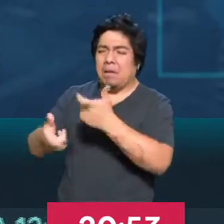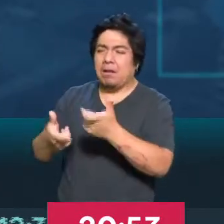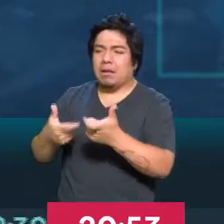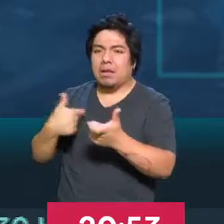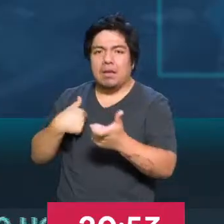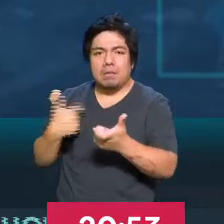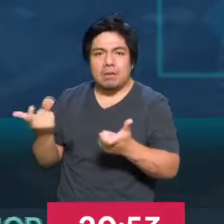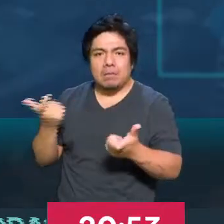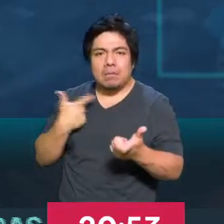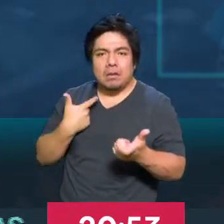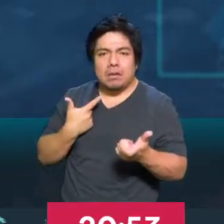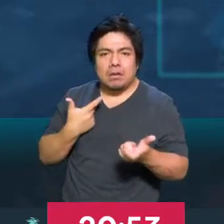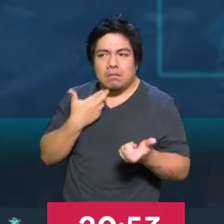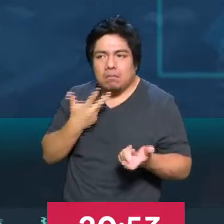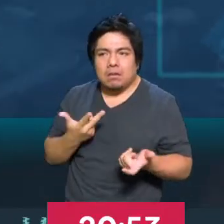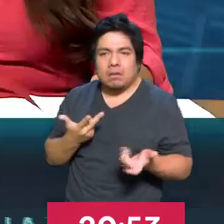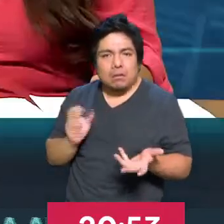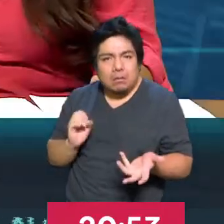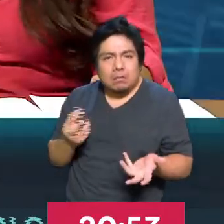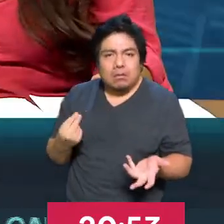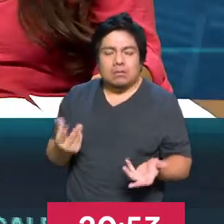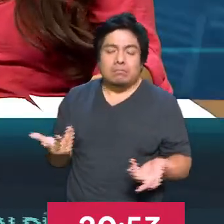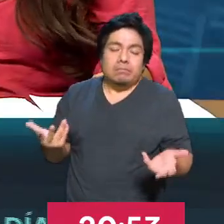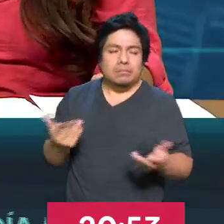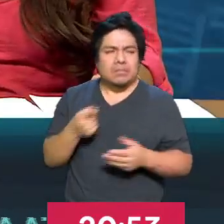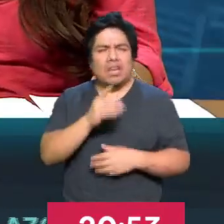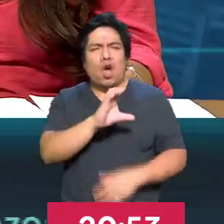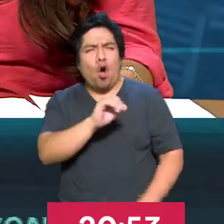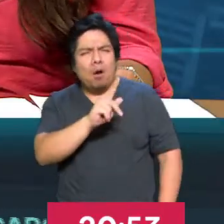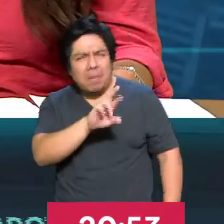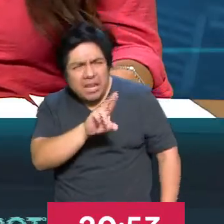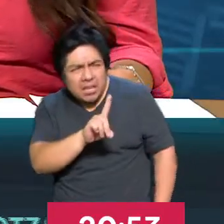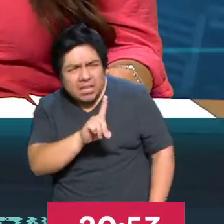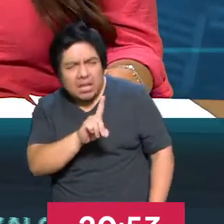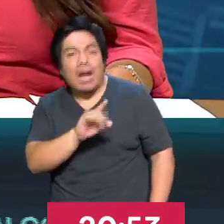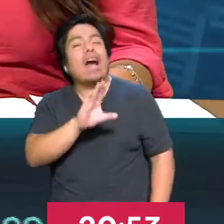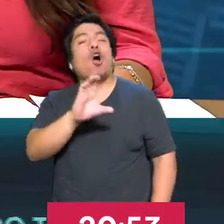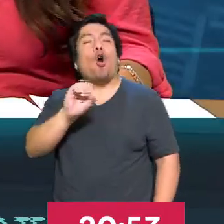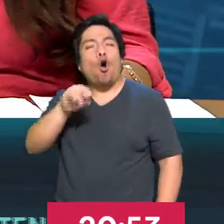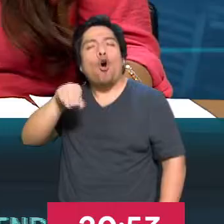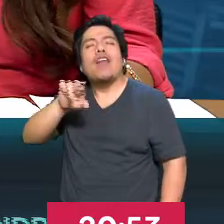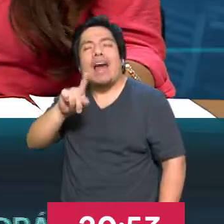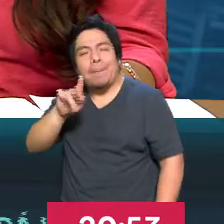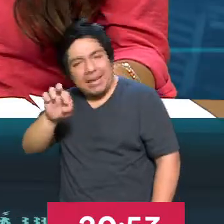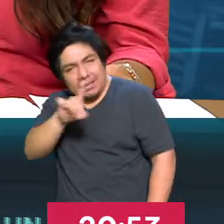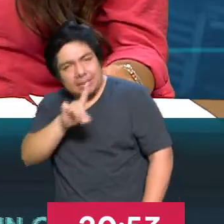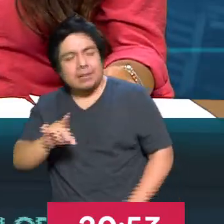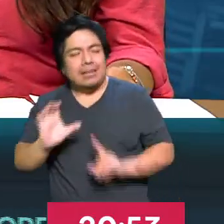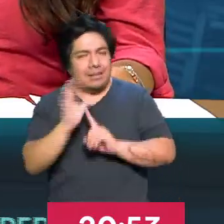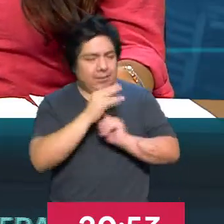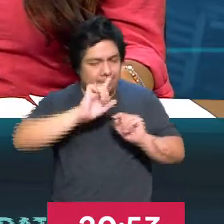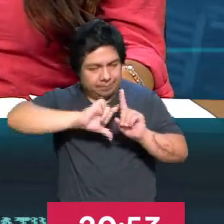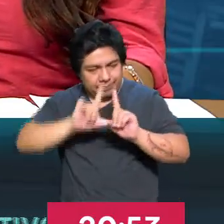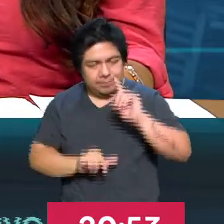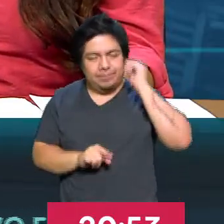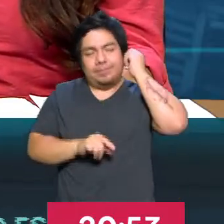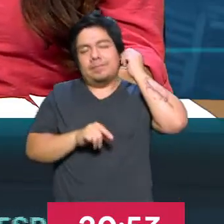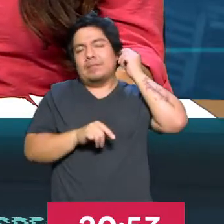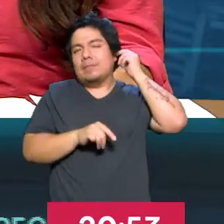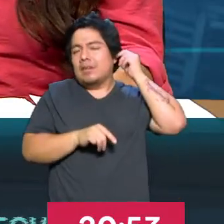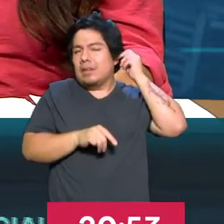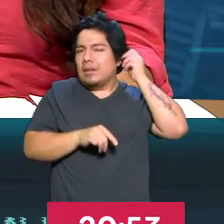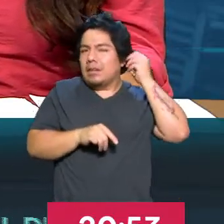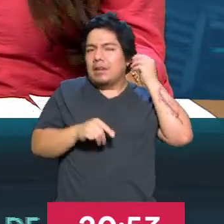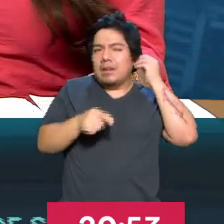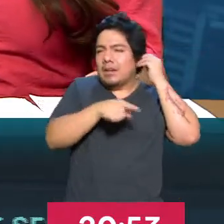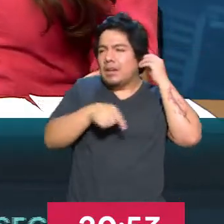corresponde? Cuando tú acudiste a COPRED o a CONAPRED? A CONAPRED. A CONAPRED, la Comisión Nacional. En ese momento, ¿cuáles fueron las medidas cautelares